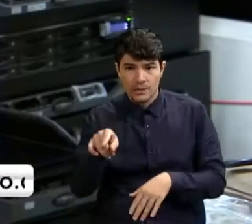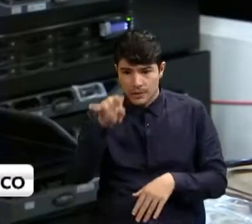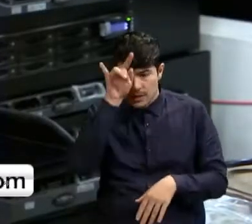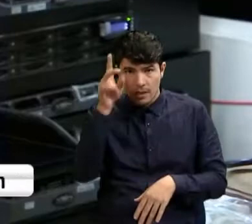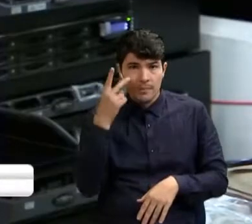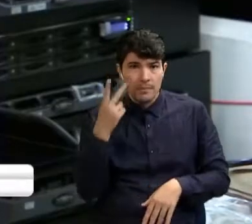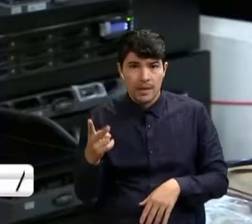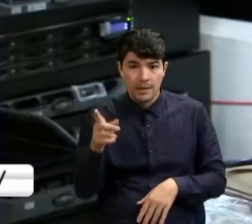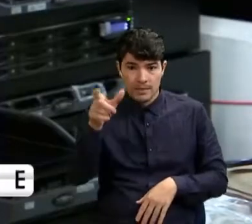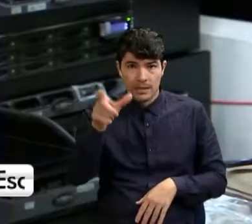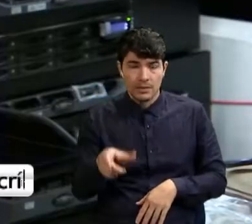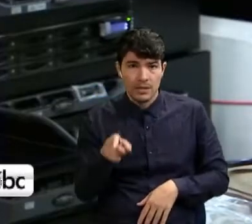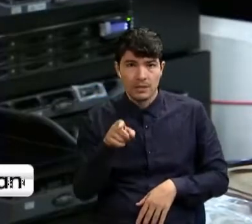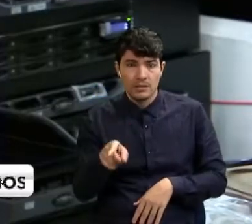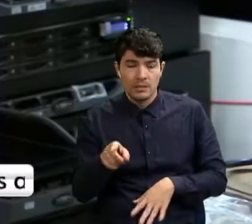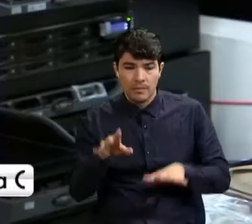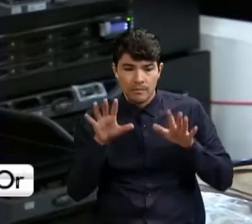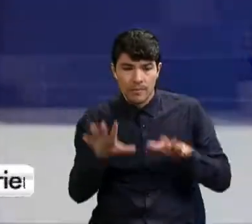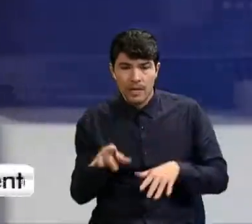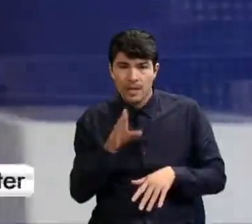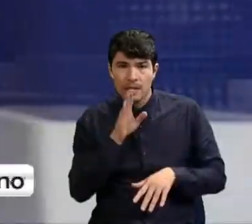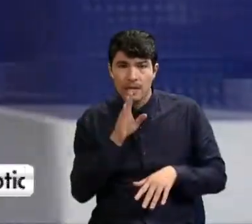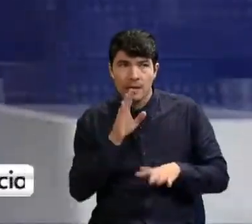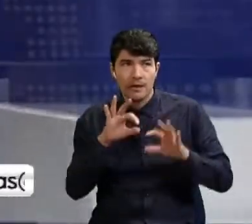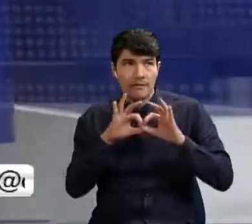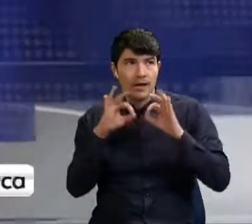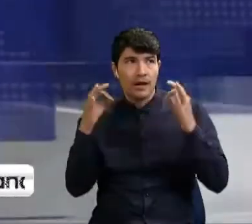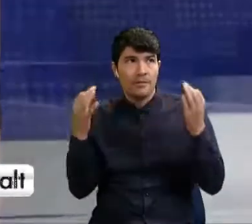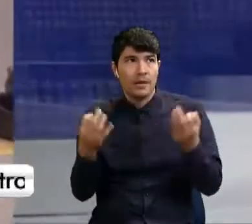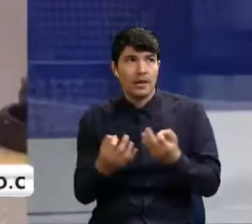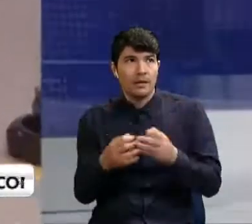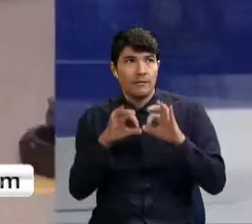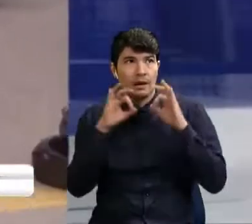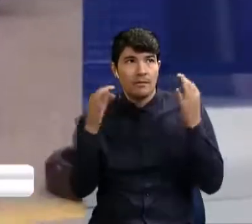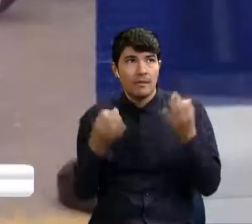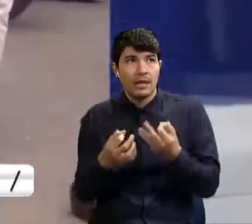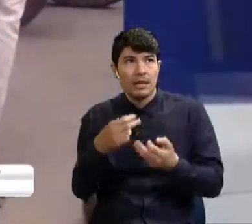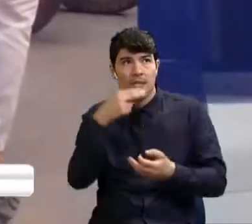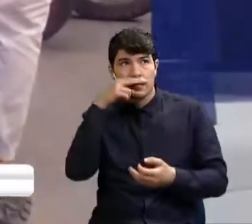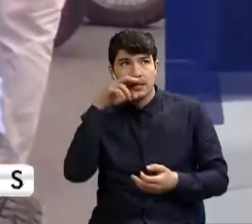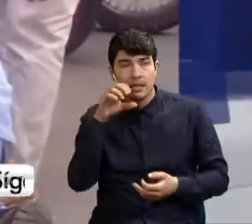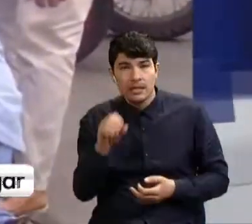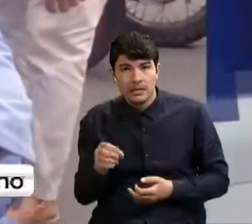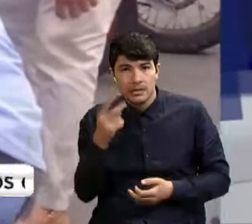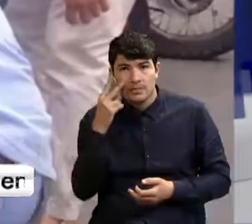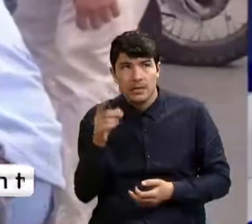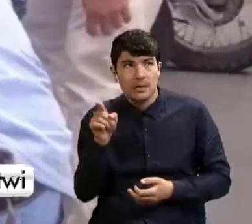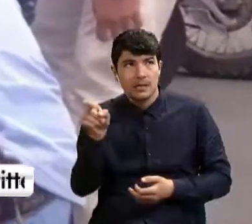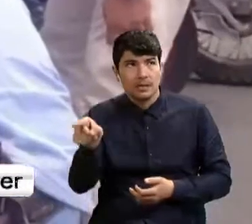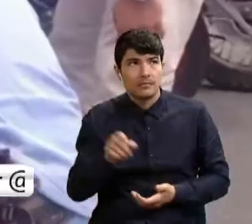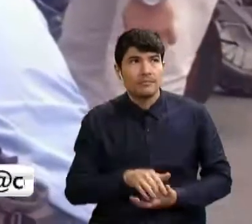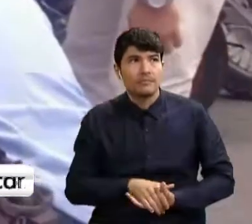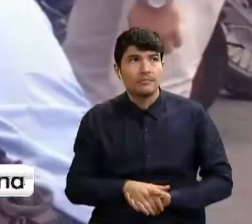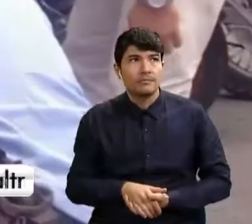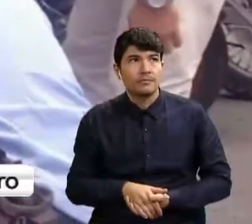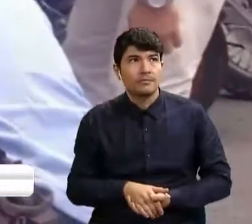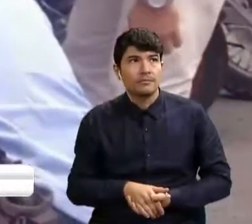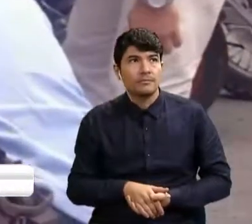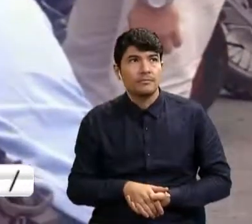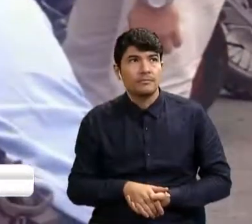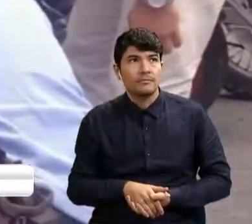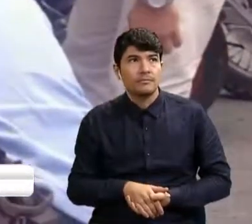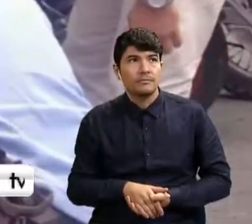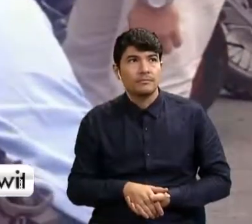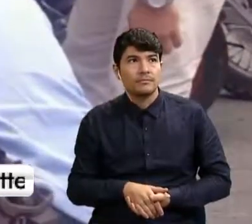ve que una de las personas que paran a mirar es una familia que lleva a un niño en medio de las dos personas que están en la motocicleta